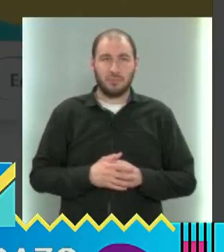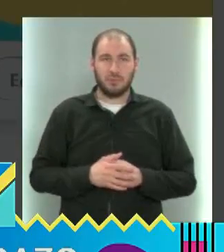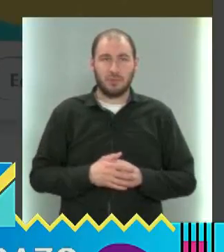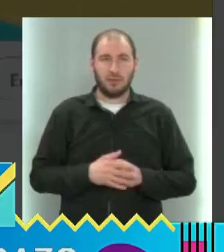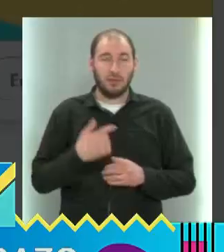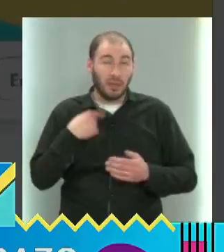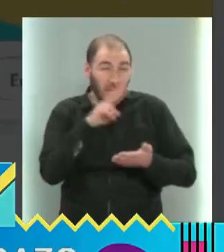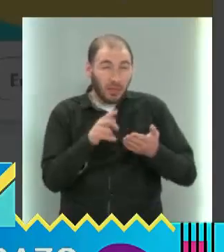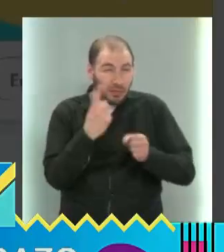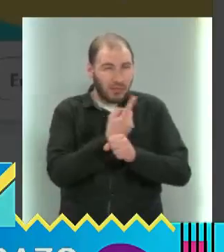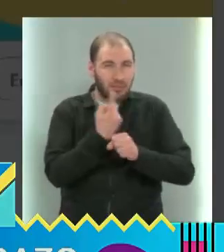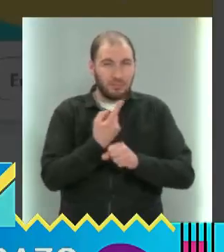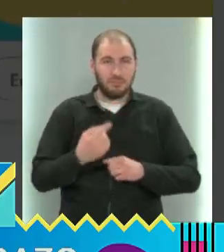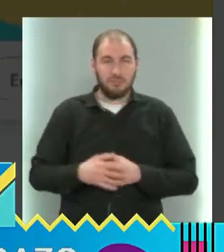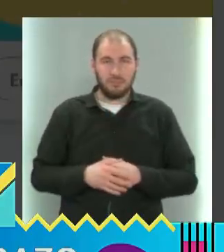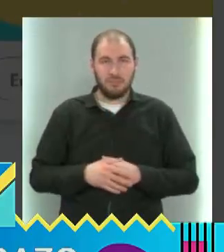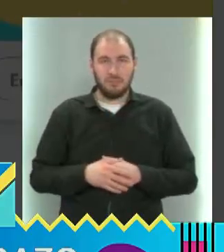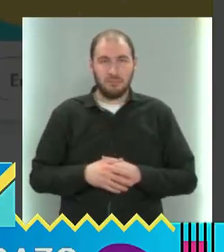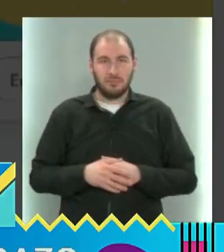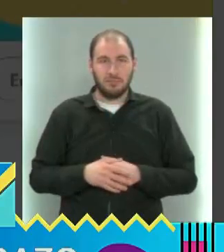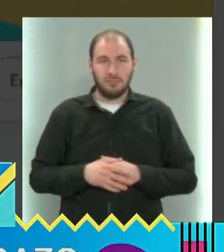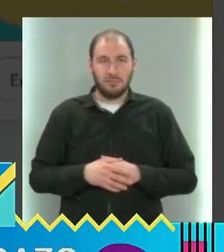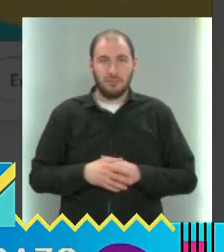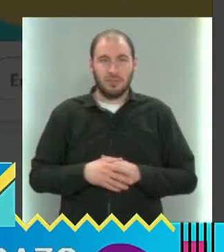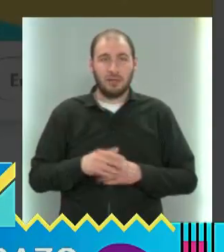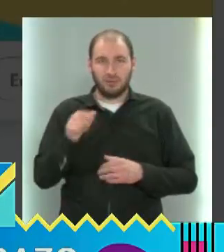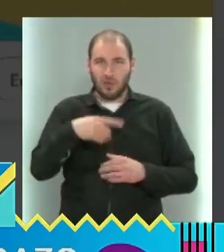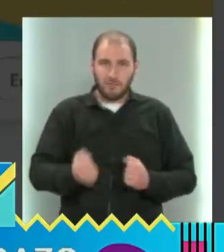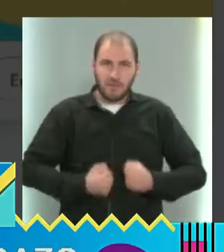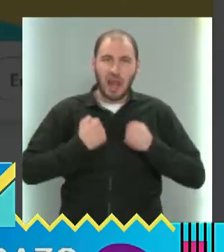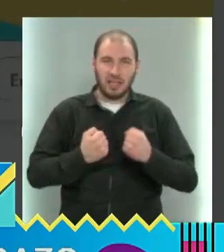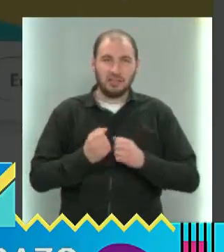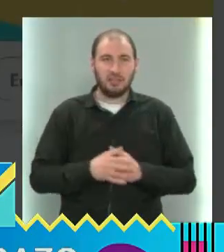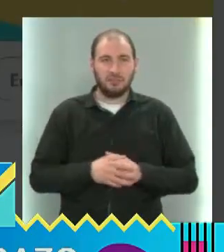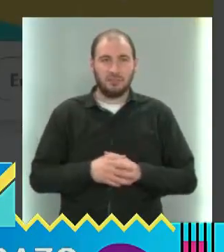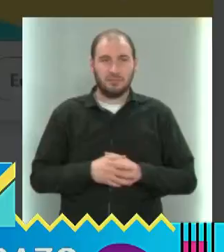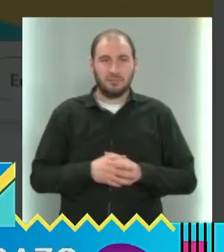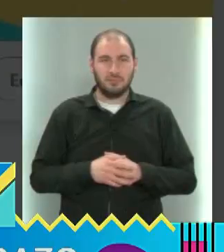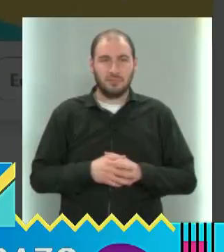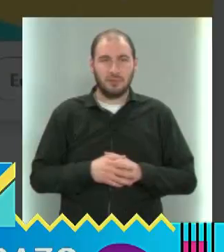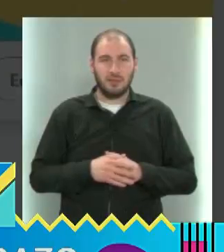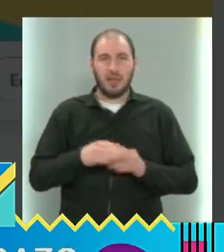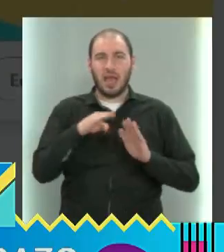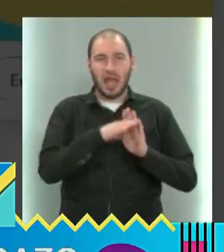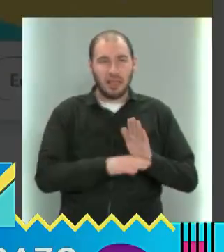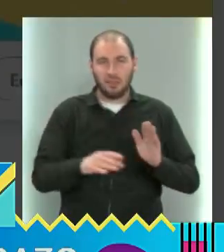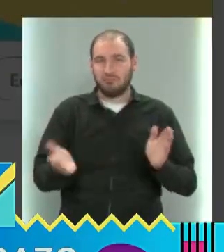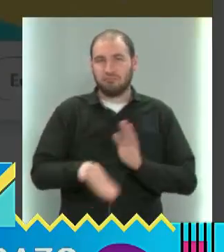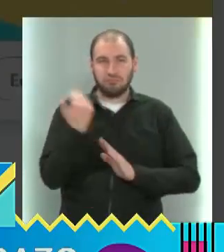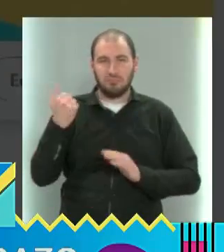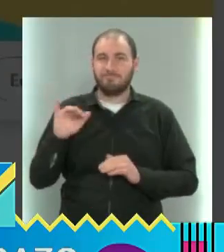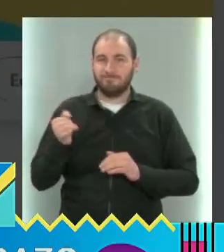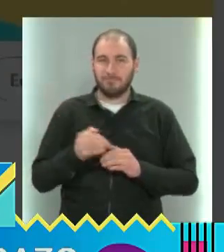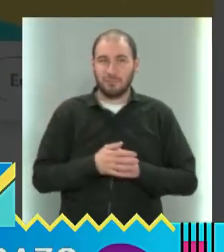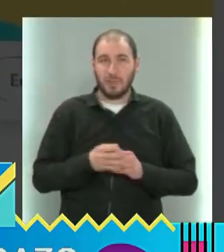no puedo leer desde acá, pero que sean valientes, que rompan el status quo. Eso era,